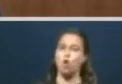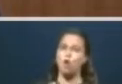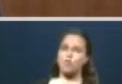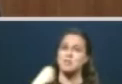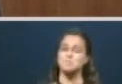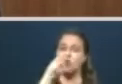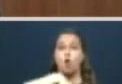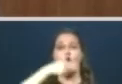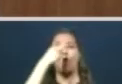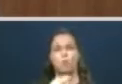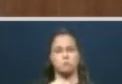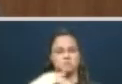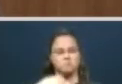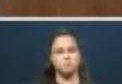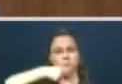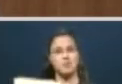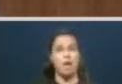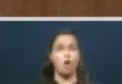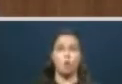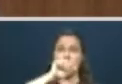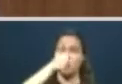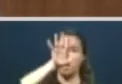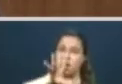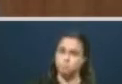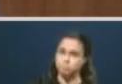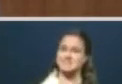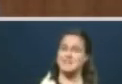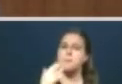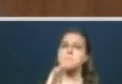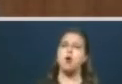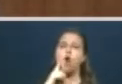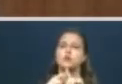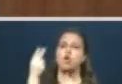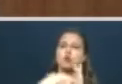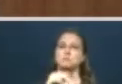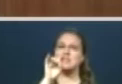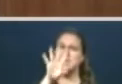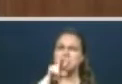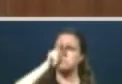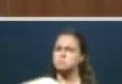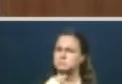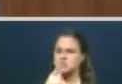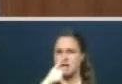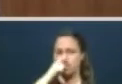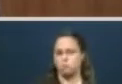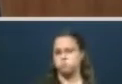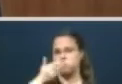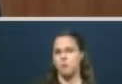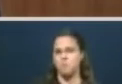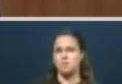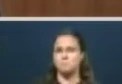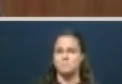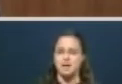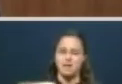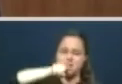compromisos expresos asumidos por el gobierno de la nación para que 2015 sea un año decisivo en el despliegue de los distintos corredores